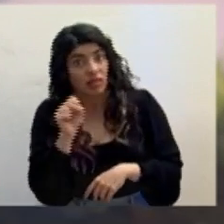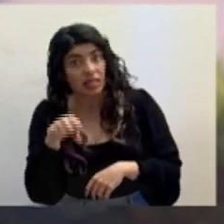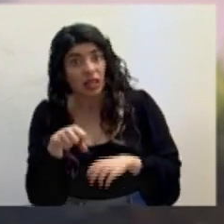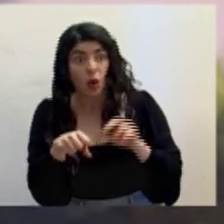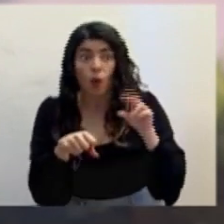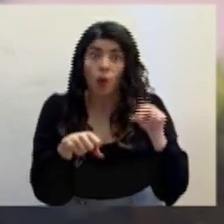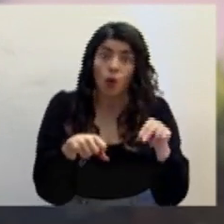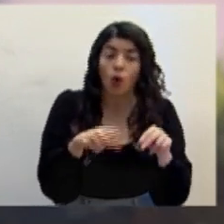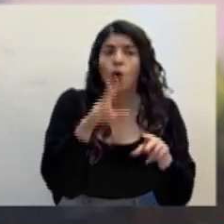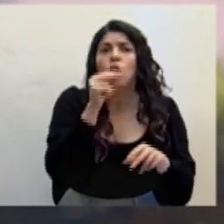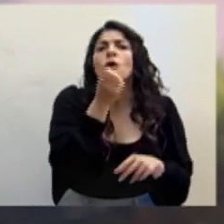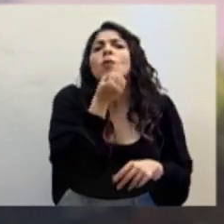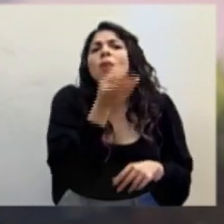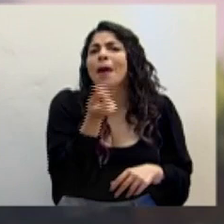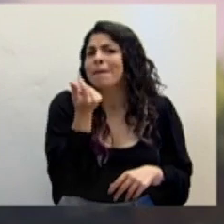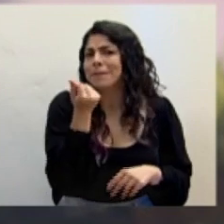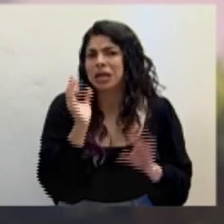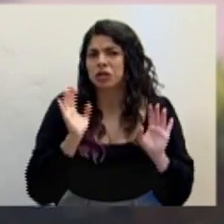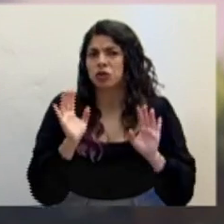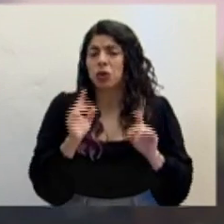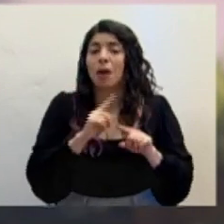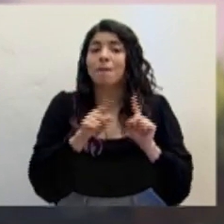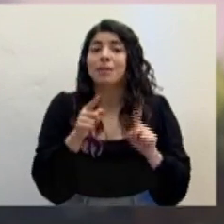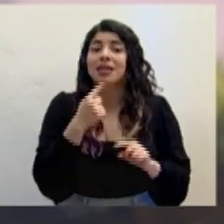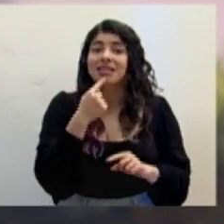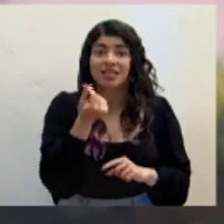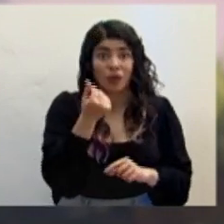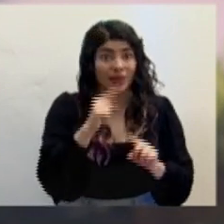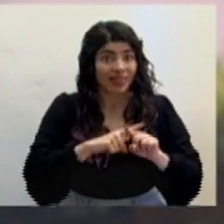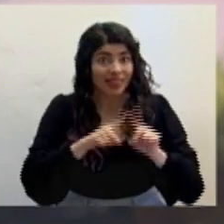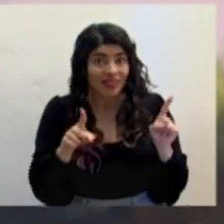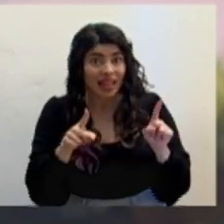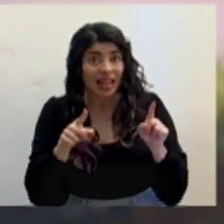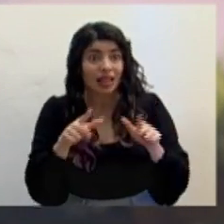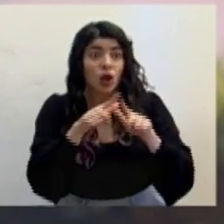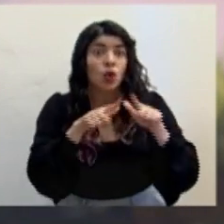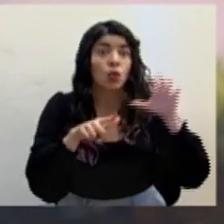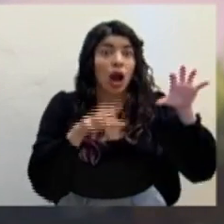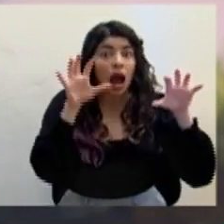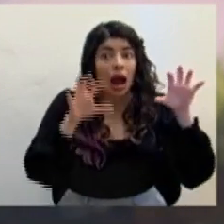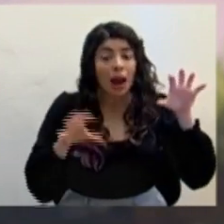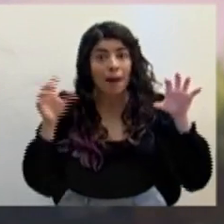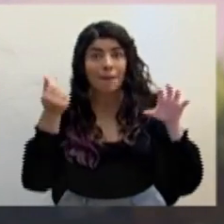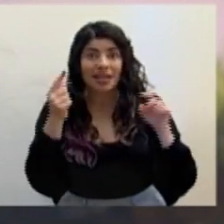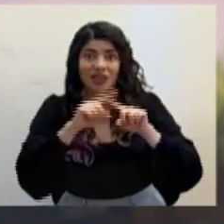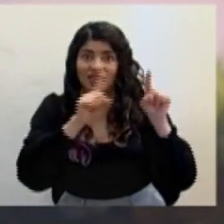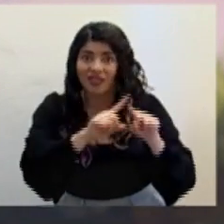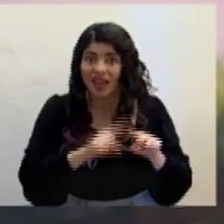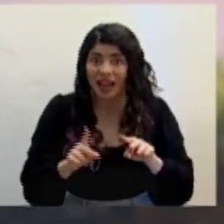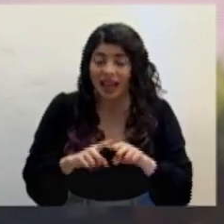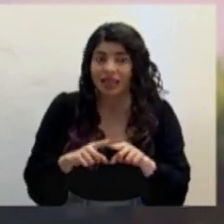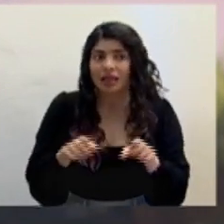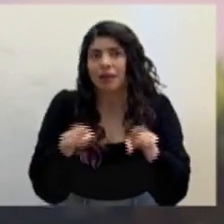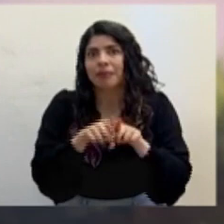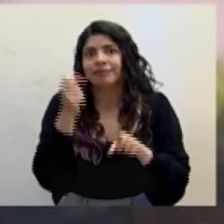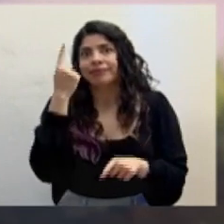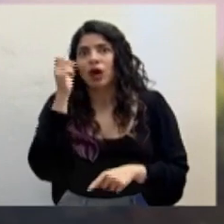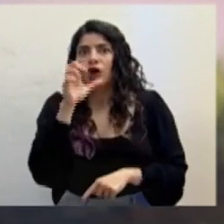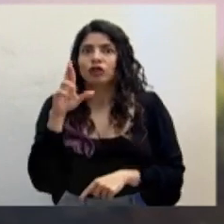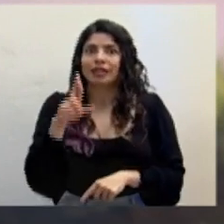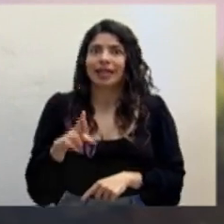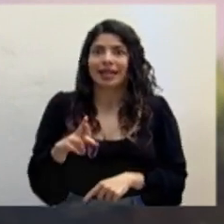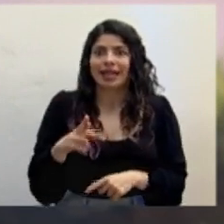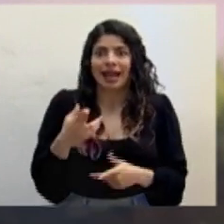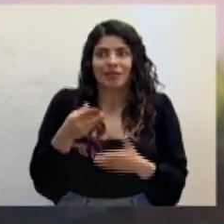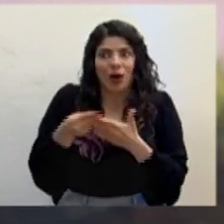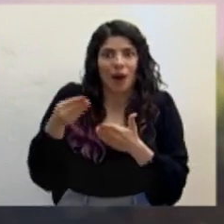vez sin revelar el precio, pues costó diferente por regiones, tal vez entendiendo que en el caso de Costa Rica, pues